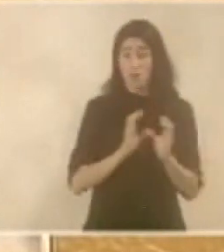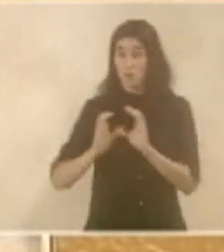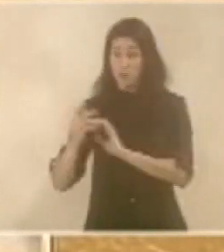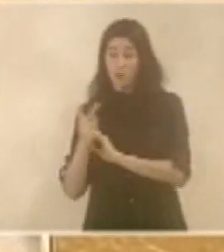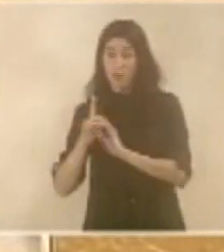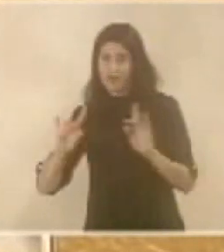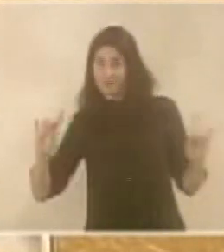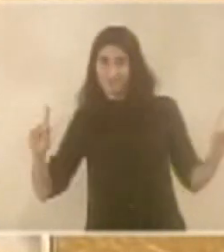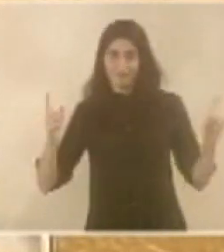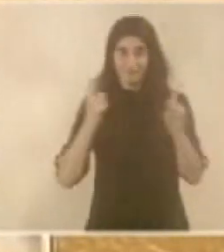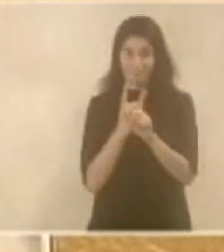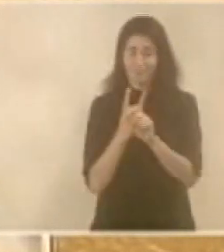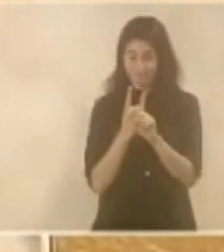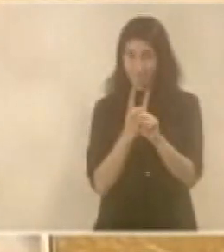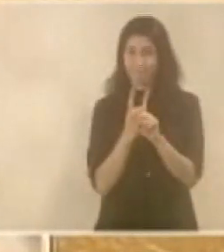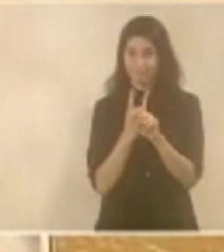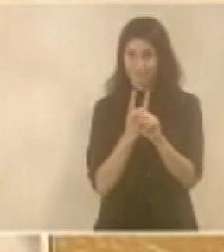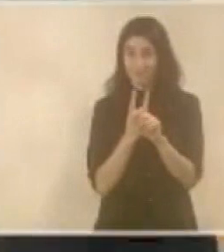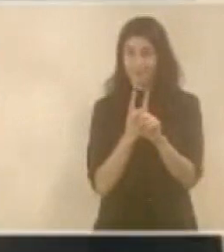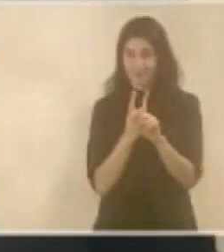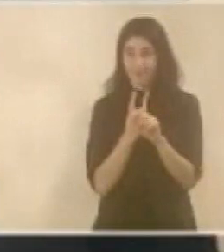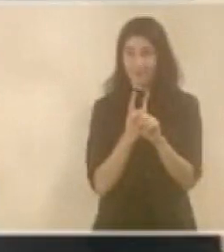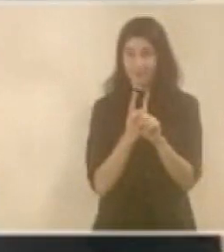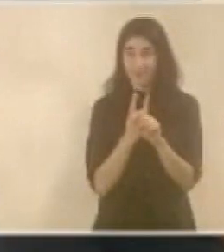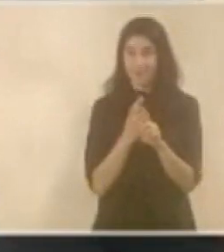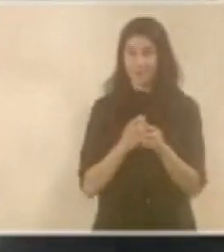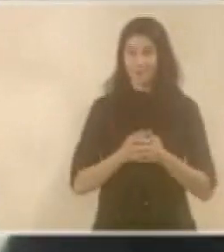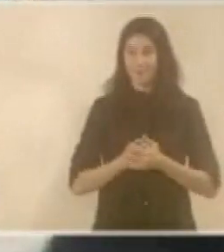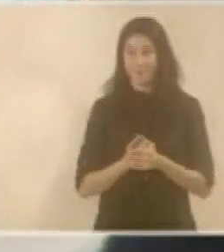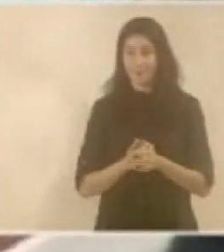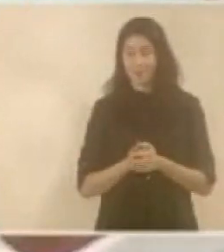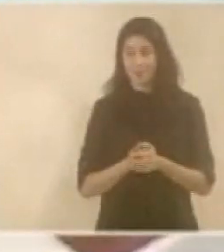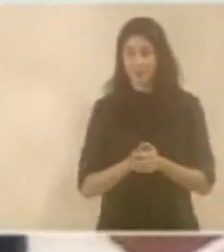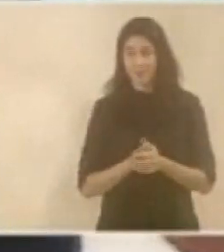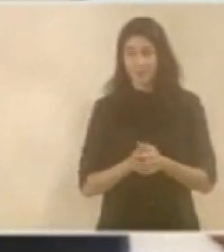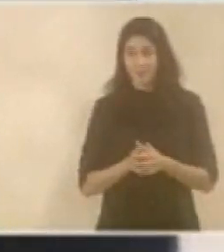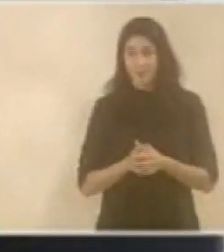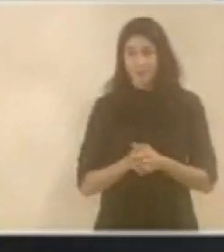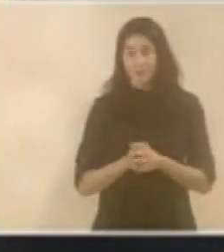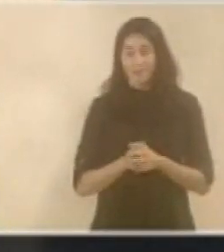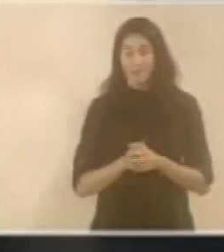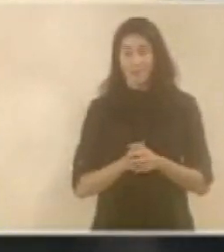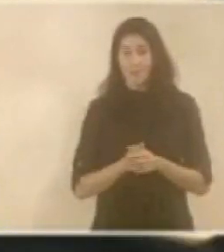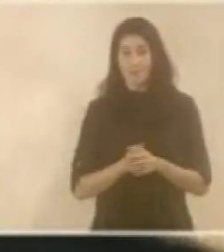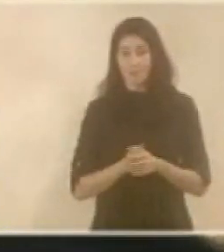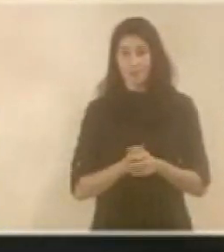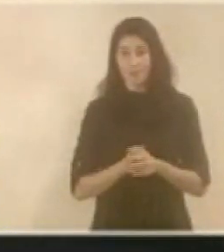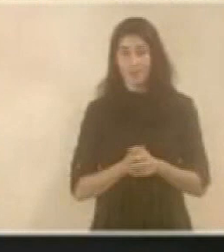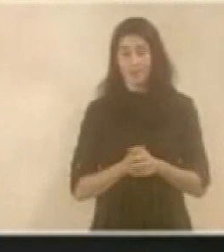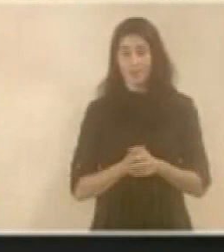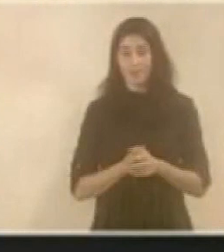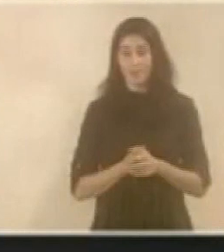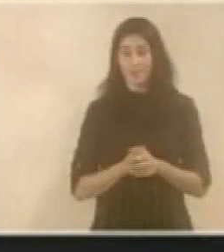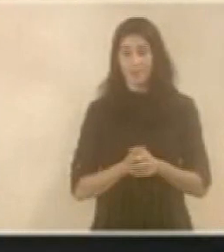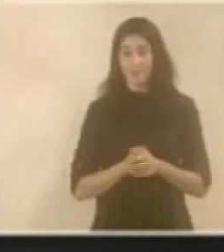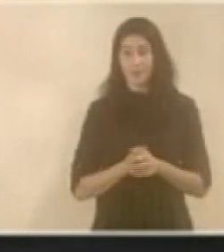como el preludio de las dos Españas de Machado, aunque en realidad no haya relación alguna. Los hechos que los almerienses conmemoramos este 24